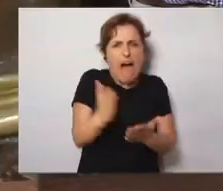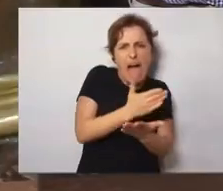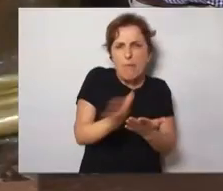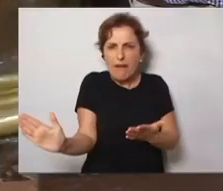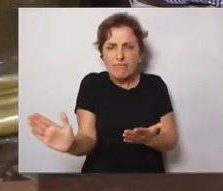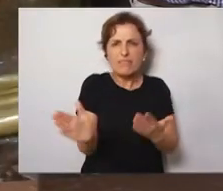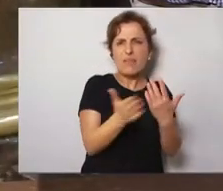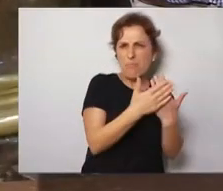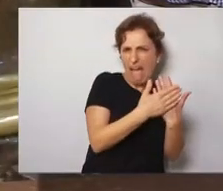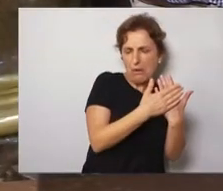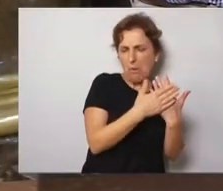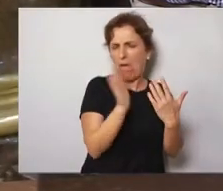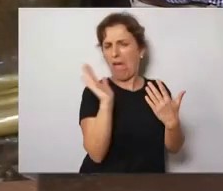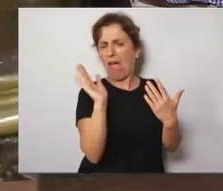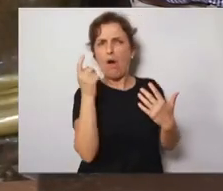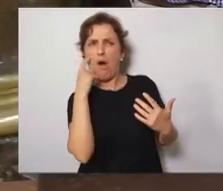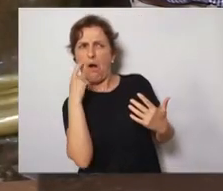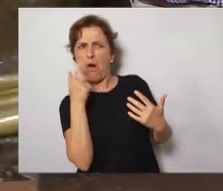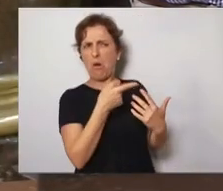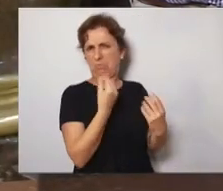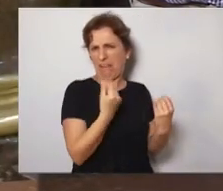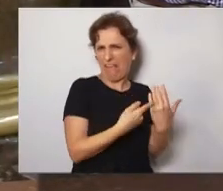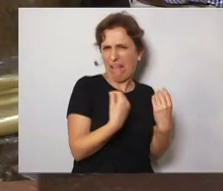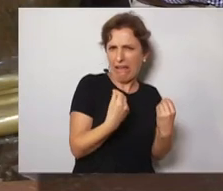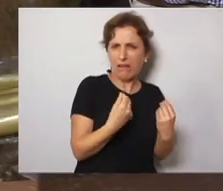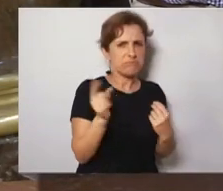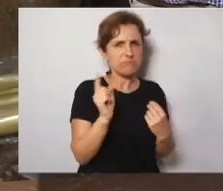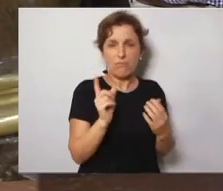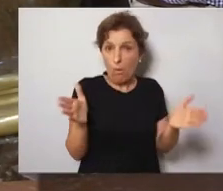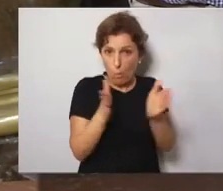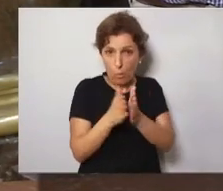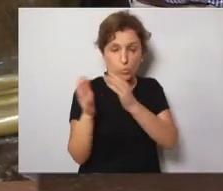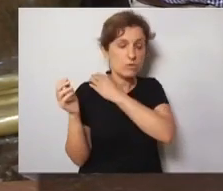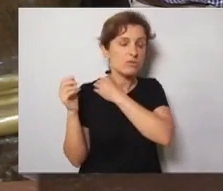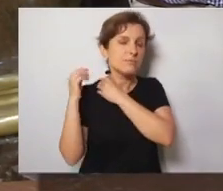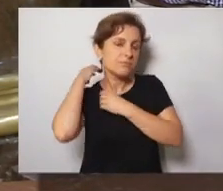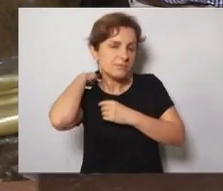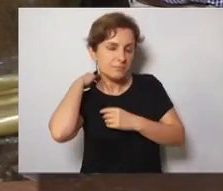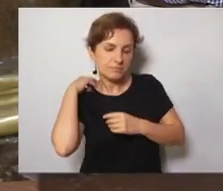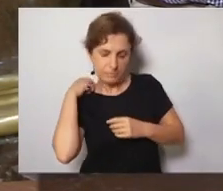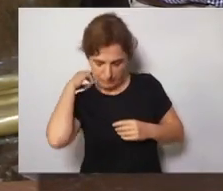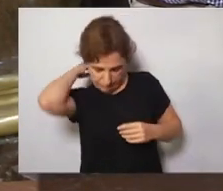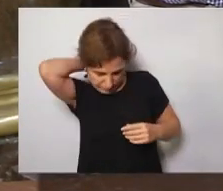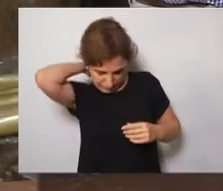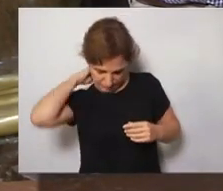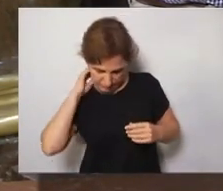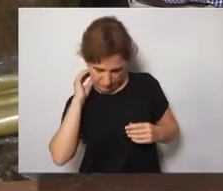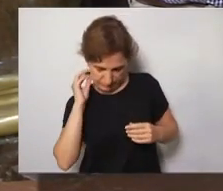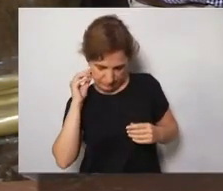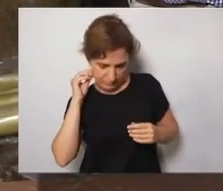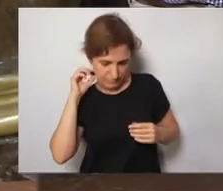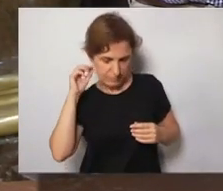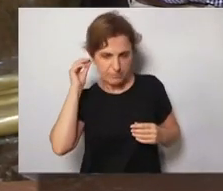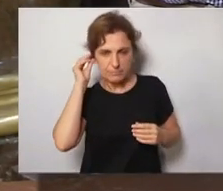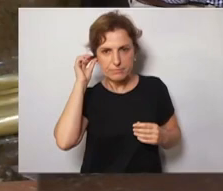te necesito ni la cabeza los pies no tengo necesidad de ustedes más aún los miembros del cuerpo que